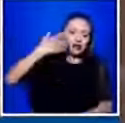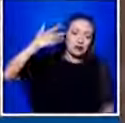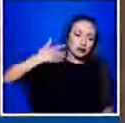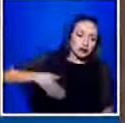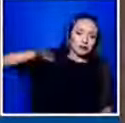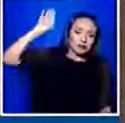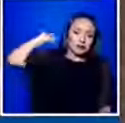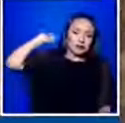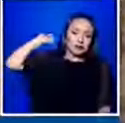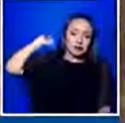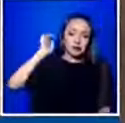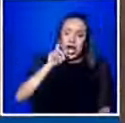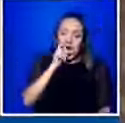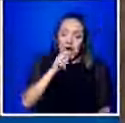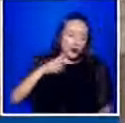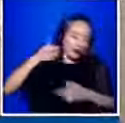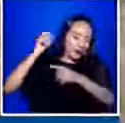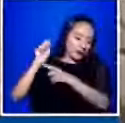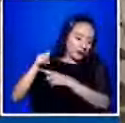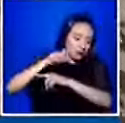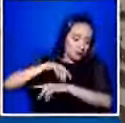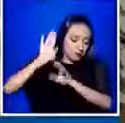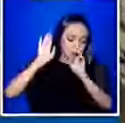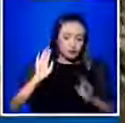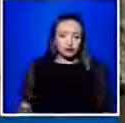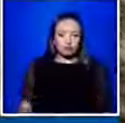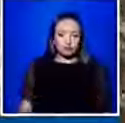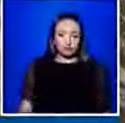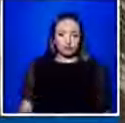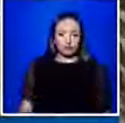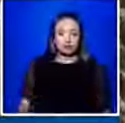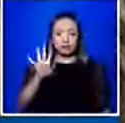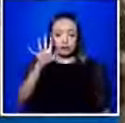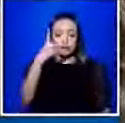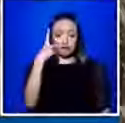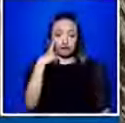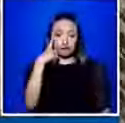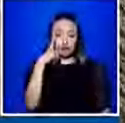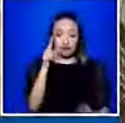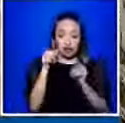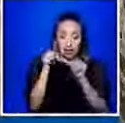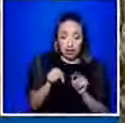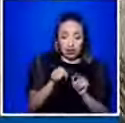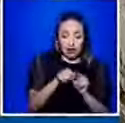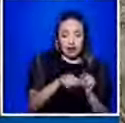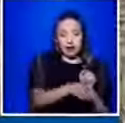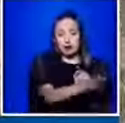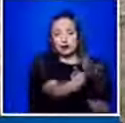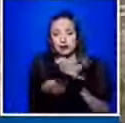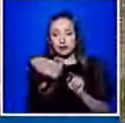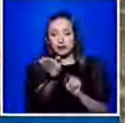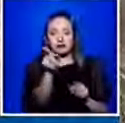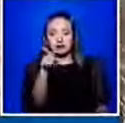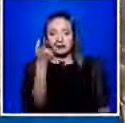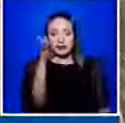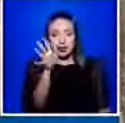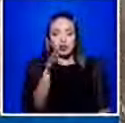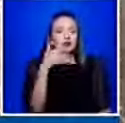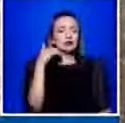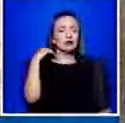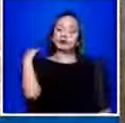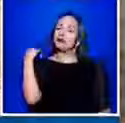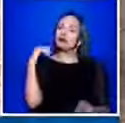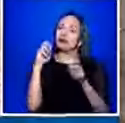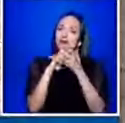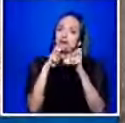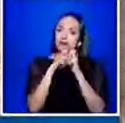nomás, que siga, que se desperdicie, que se vaya. Nos hemos recorrido ya todo el río, a la vuelta de la esquina, toda la calle de aquí, y sigue